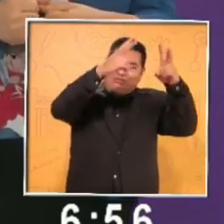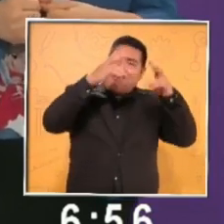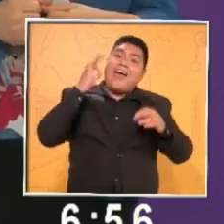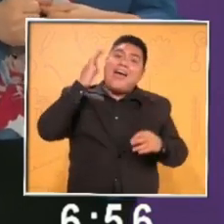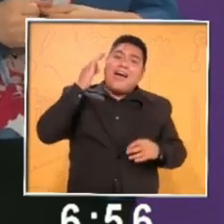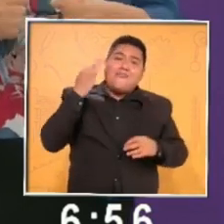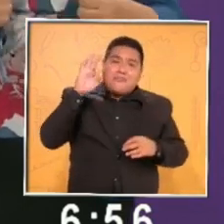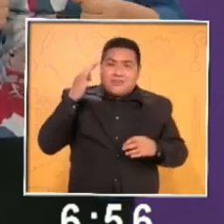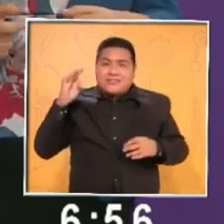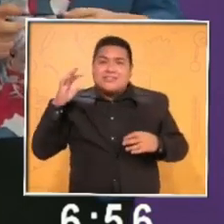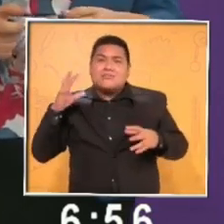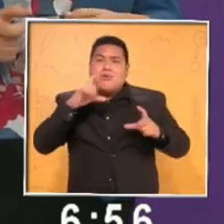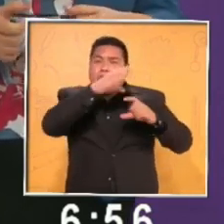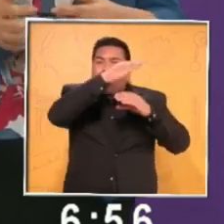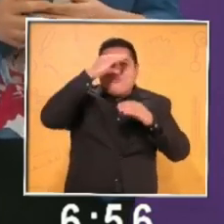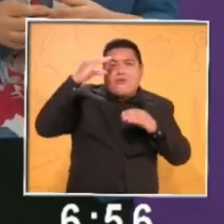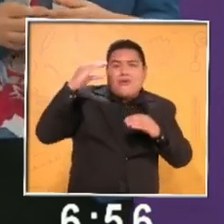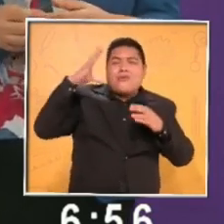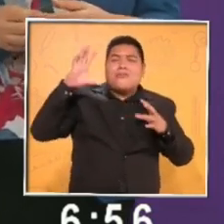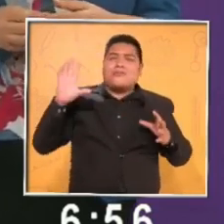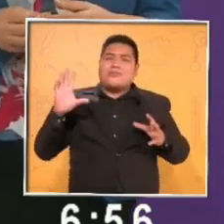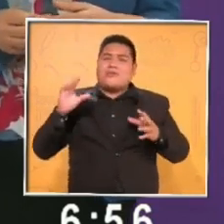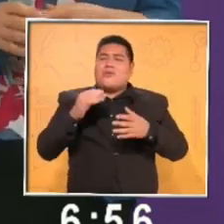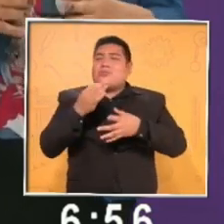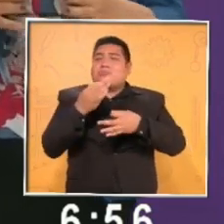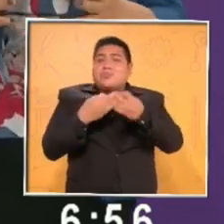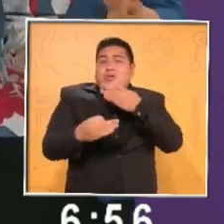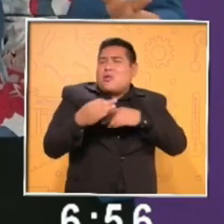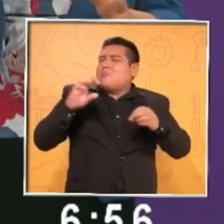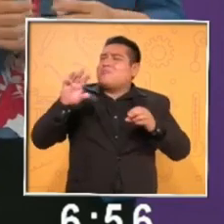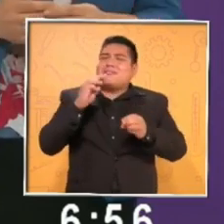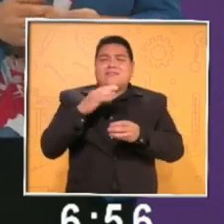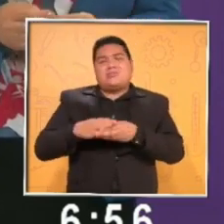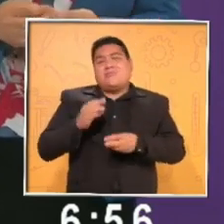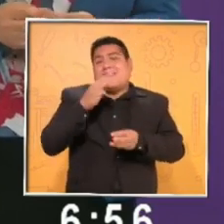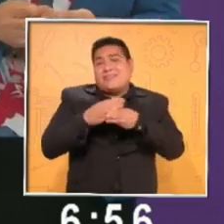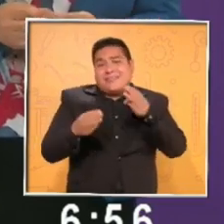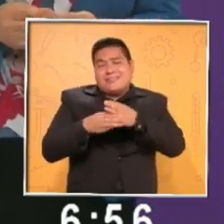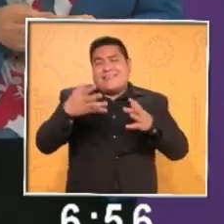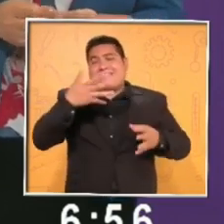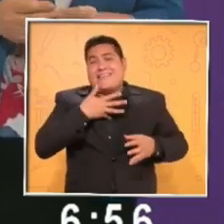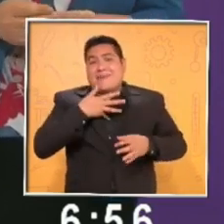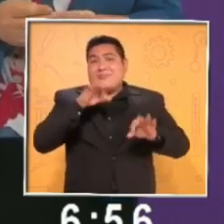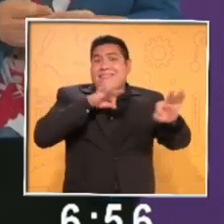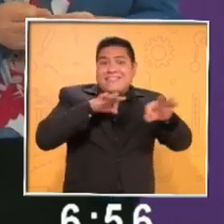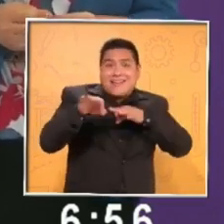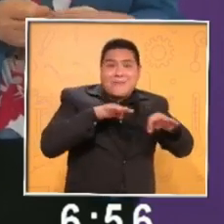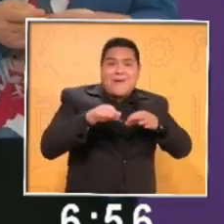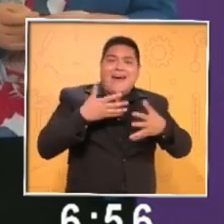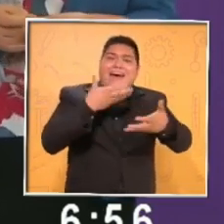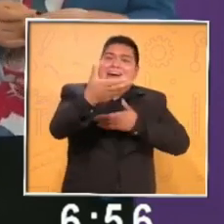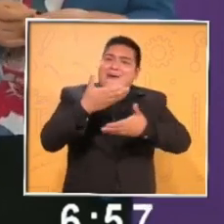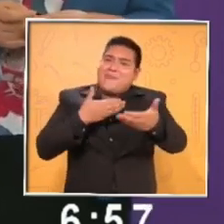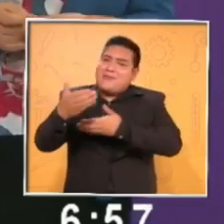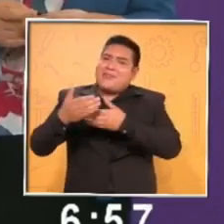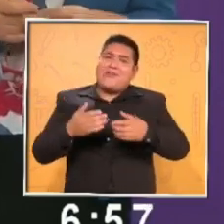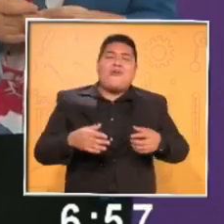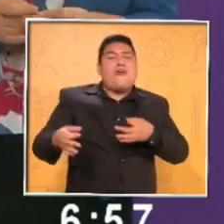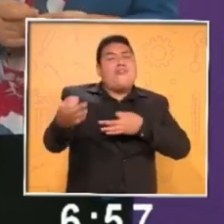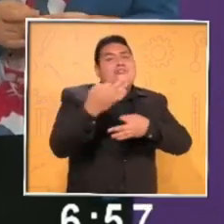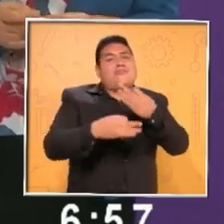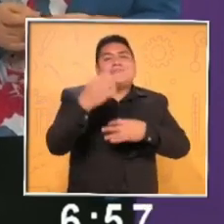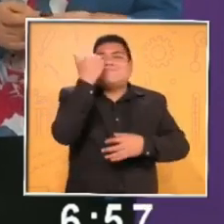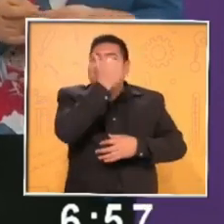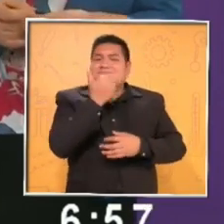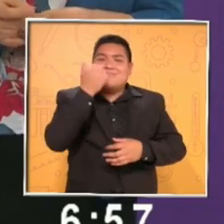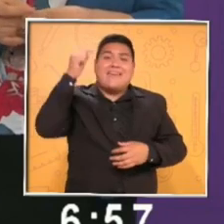que tengamos. Fotografías, capturas de pantalla, lo que a ustedes les parezca más fácil para compartir con el resto de los alumnos de